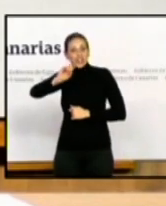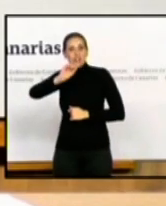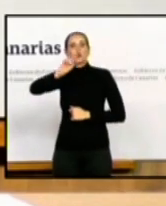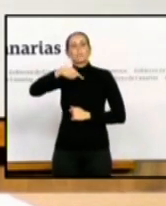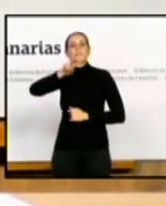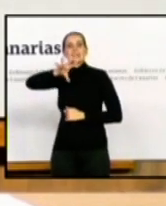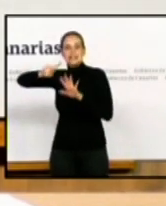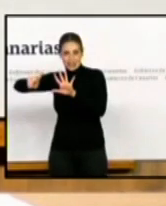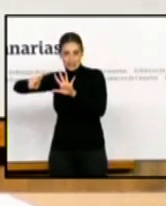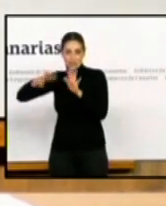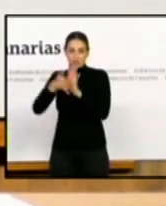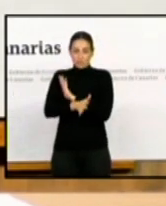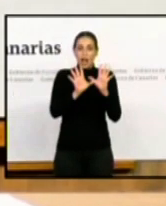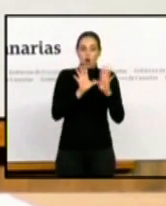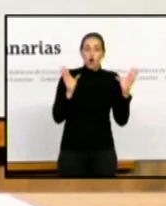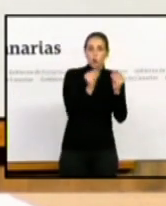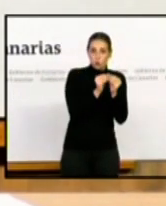14 días, el conjunto del país,